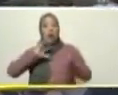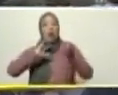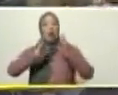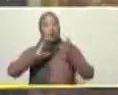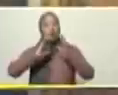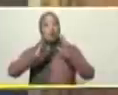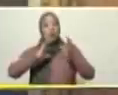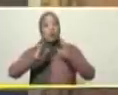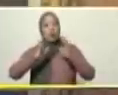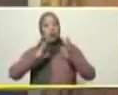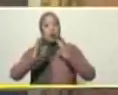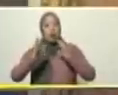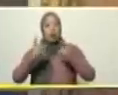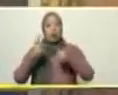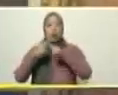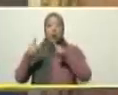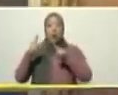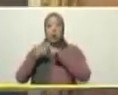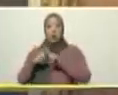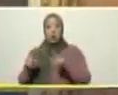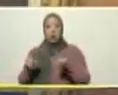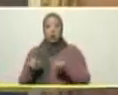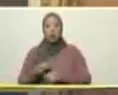los jefes militares del país,